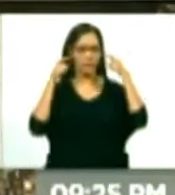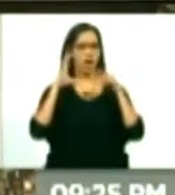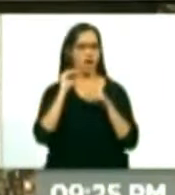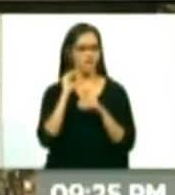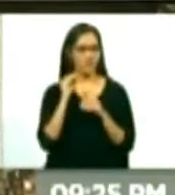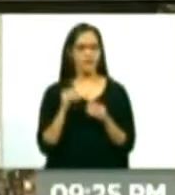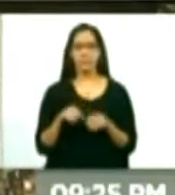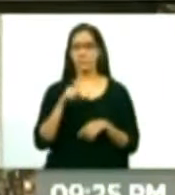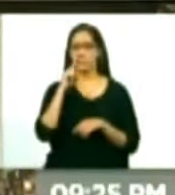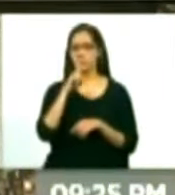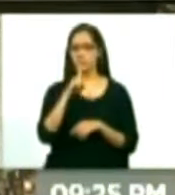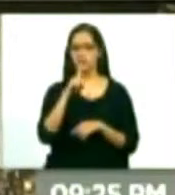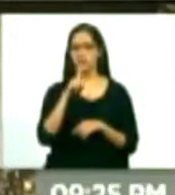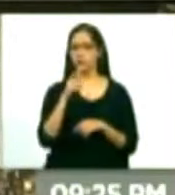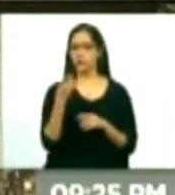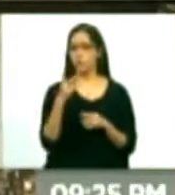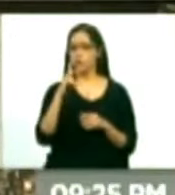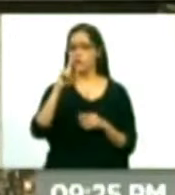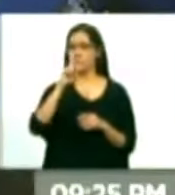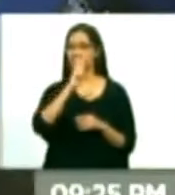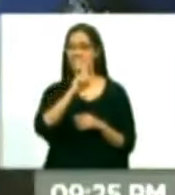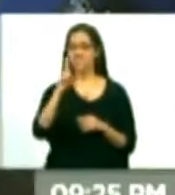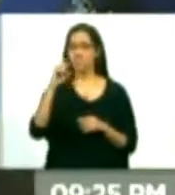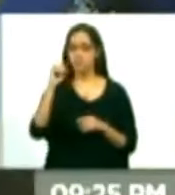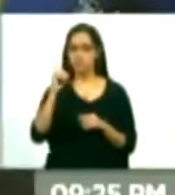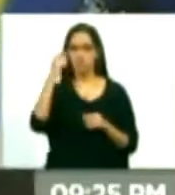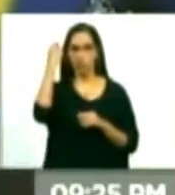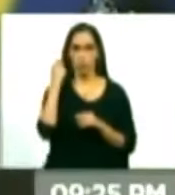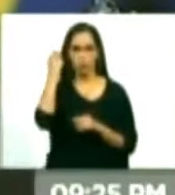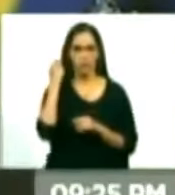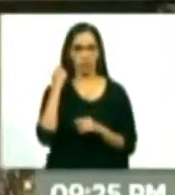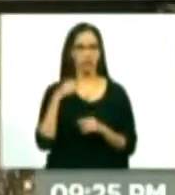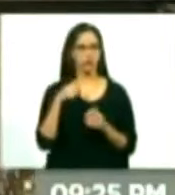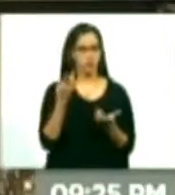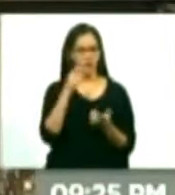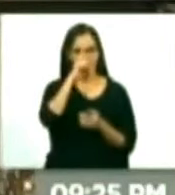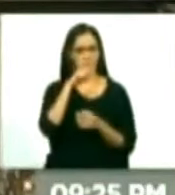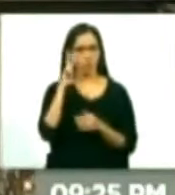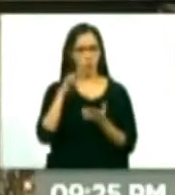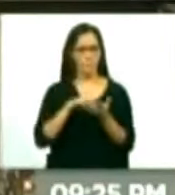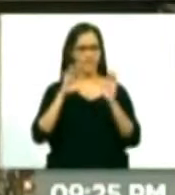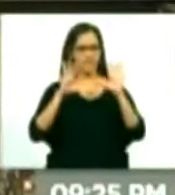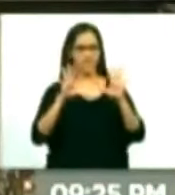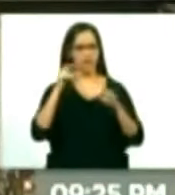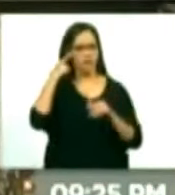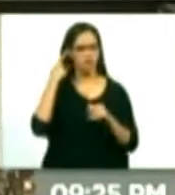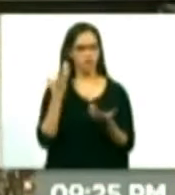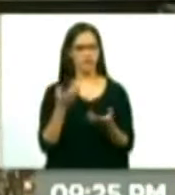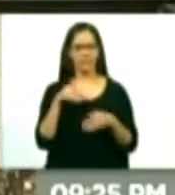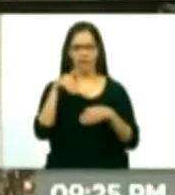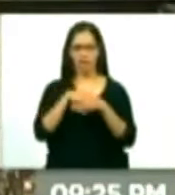esas elecciones. Ganamos, eso fue en el 2010. Esas elecciones fueron, creo que el